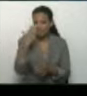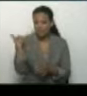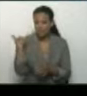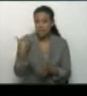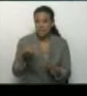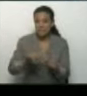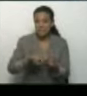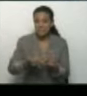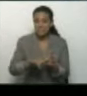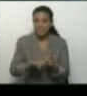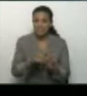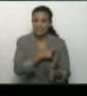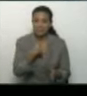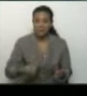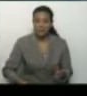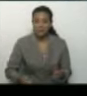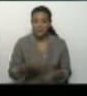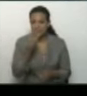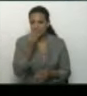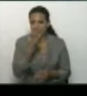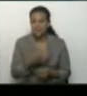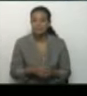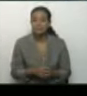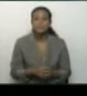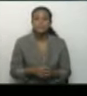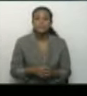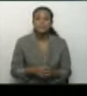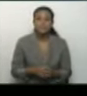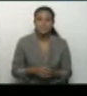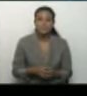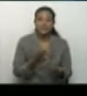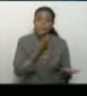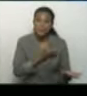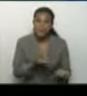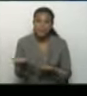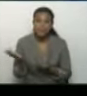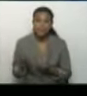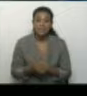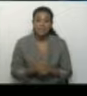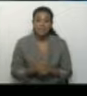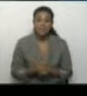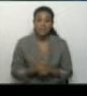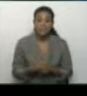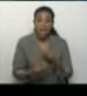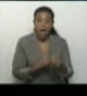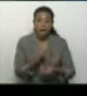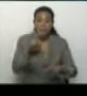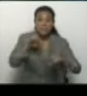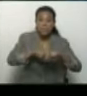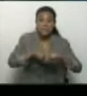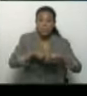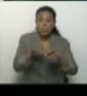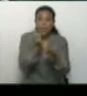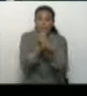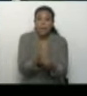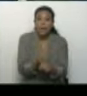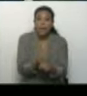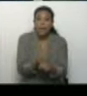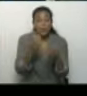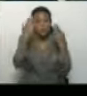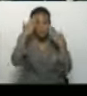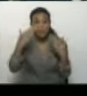Marcela Gómez y Antonio Colina. Bueno, bienvenido. ¿Qué hago yo? Me siento allá, ¿verdad? Ya los